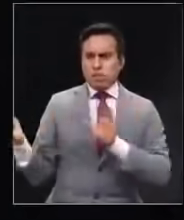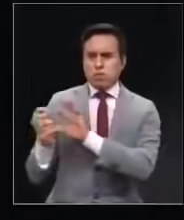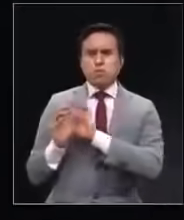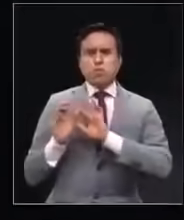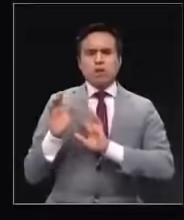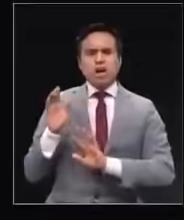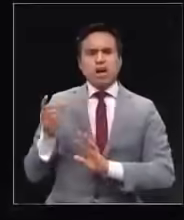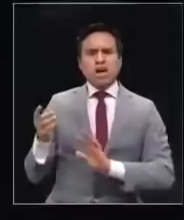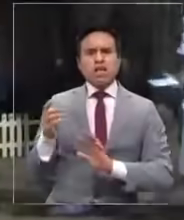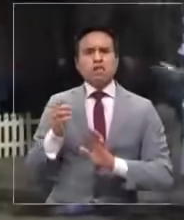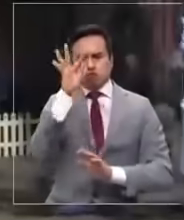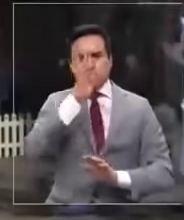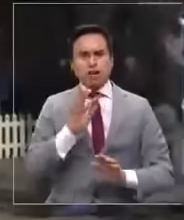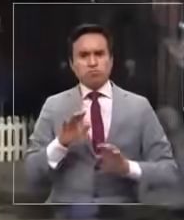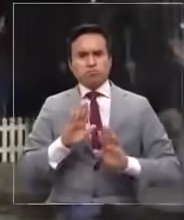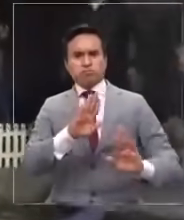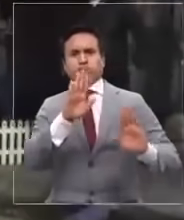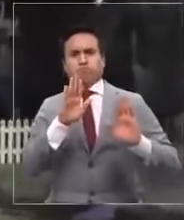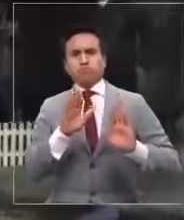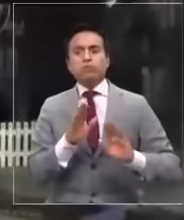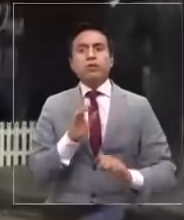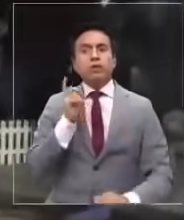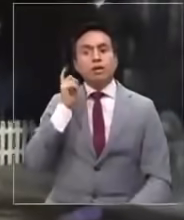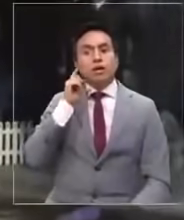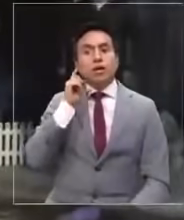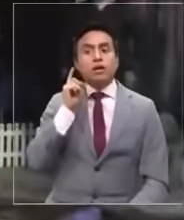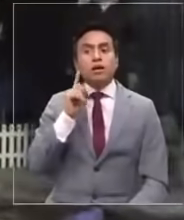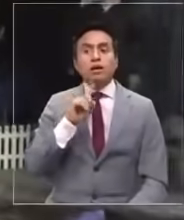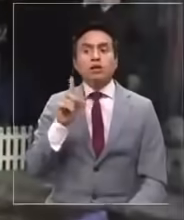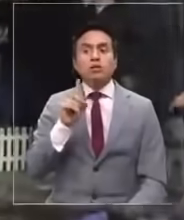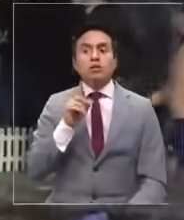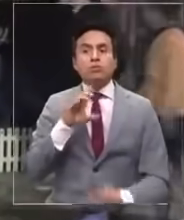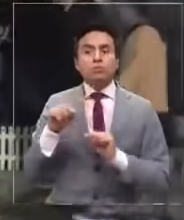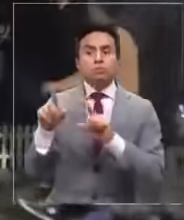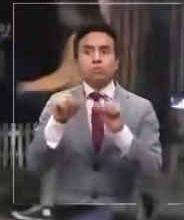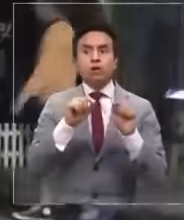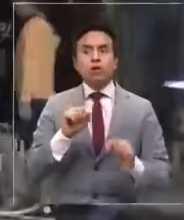encima de los funcionarios. ¡No, Partido Nacional!